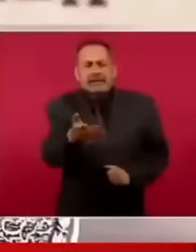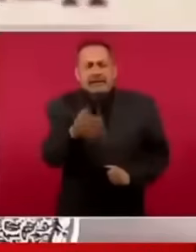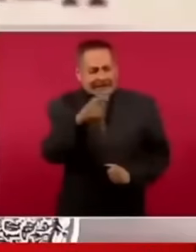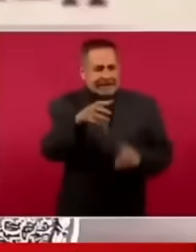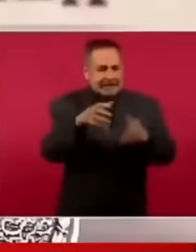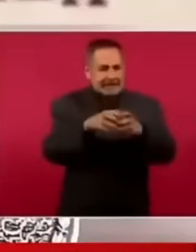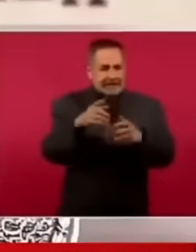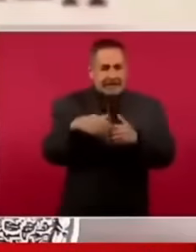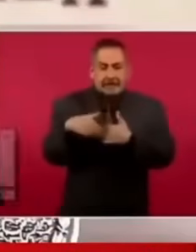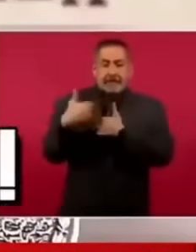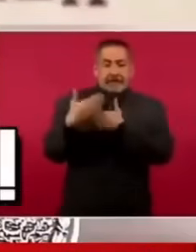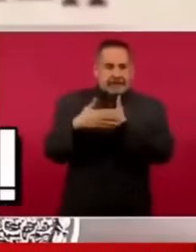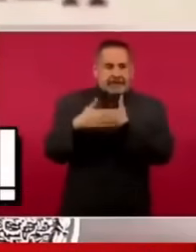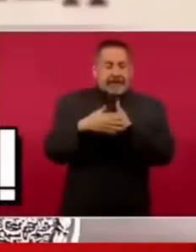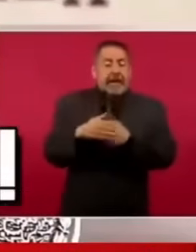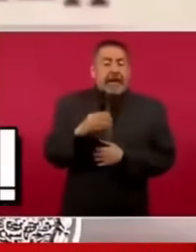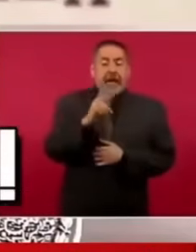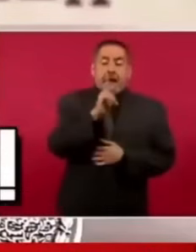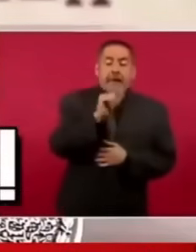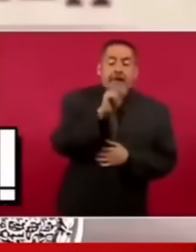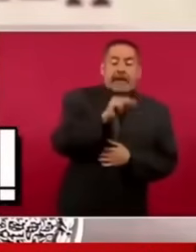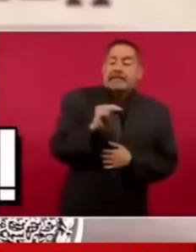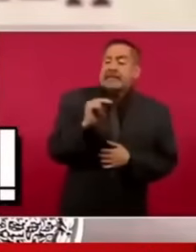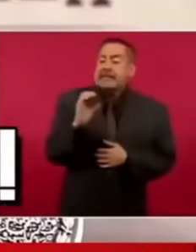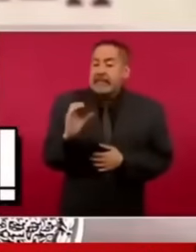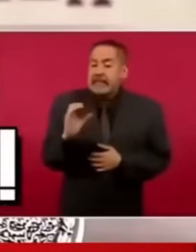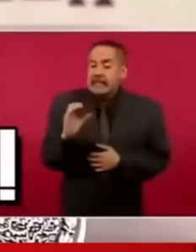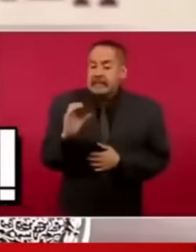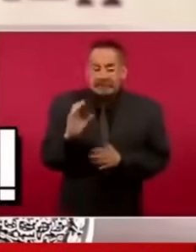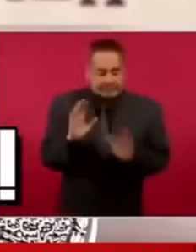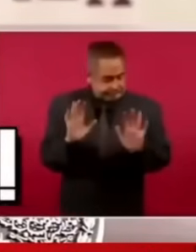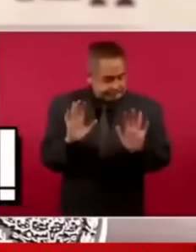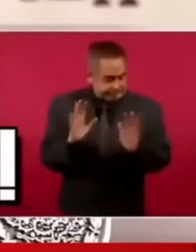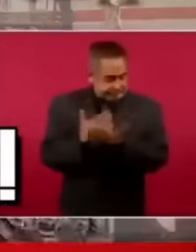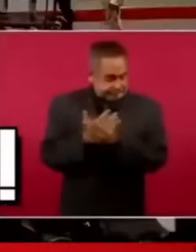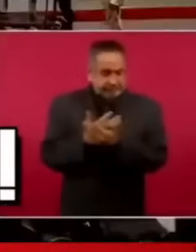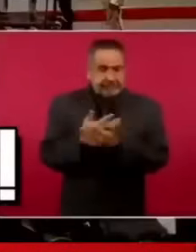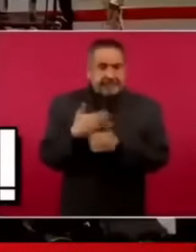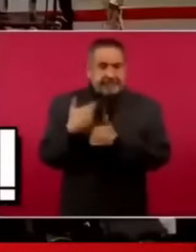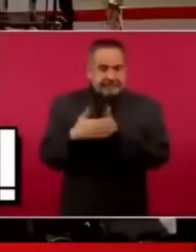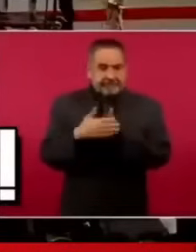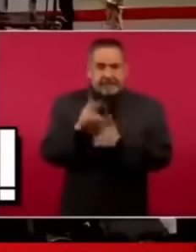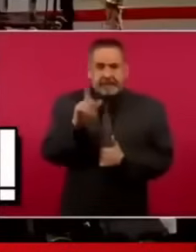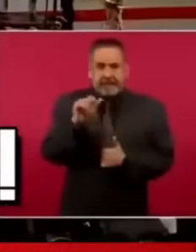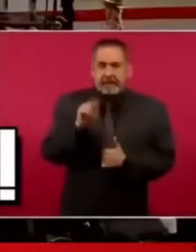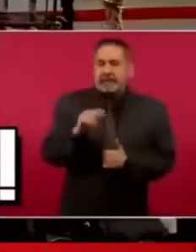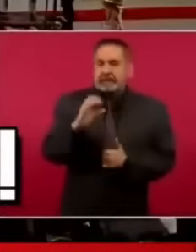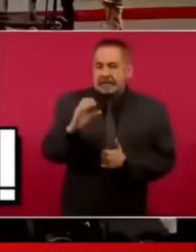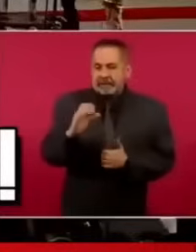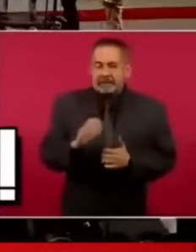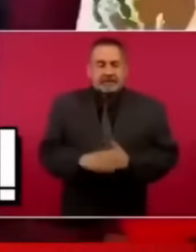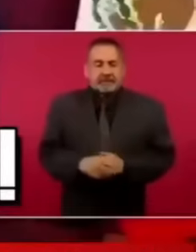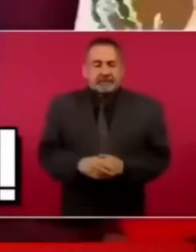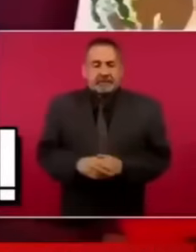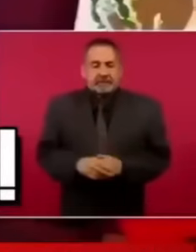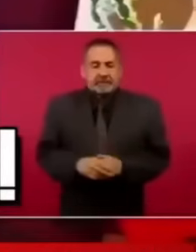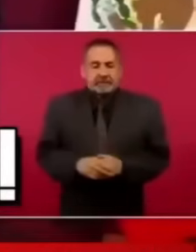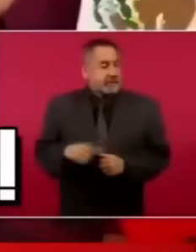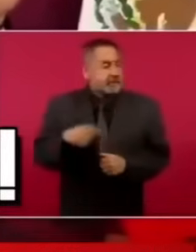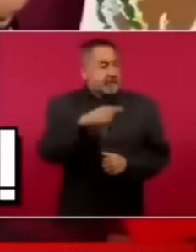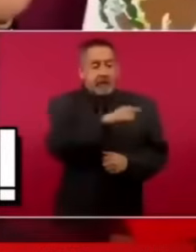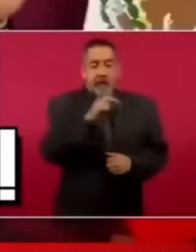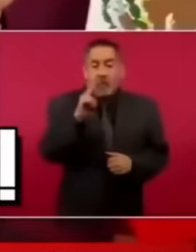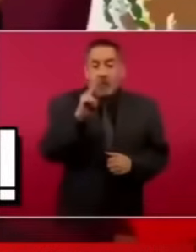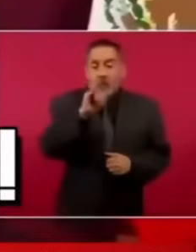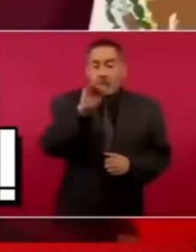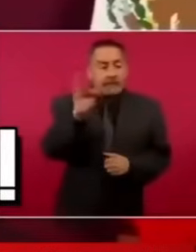El presidente López Obrador habló en torno de toda esta situación que ha pasado con la Suprema Corte de Justicia de la